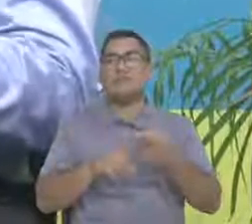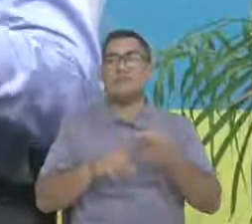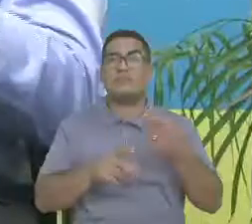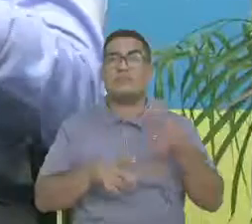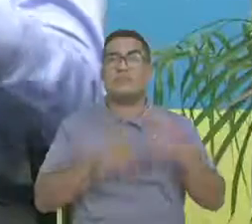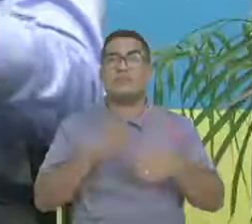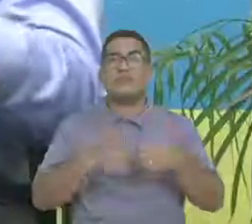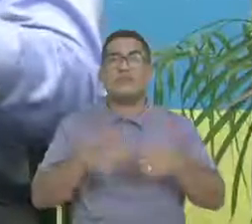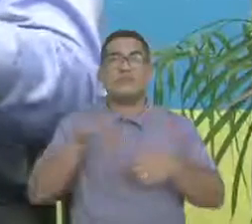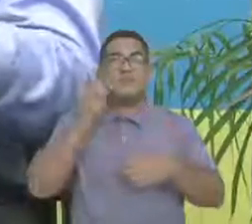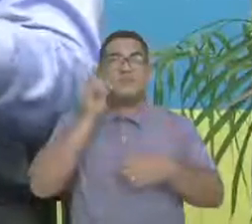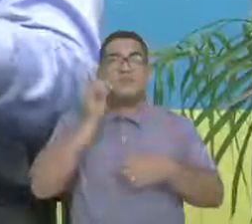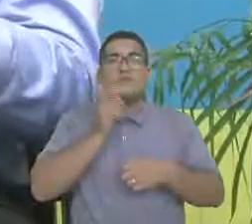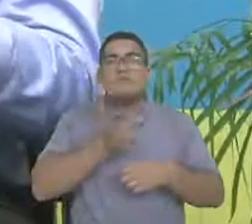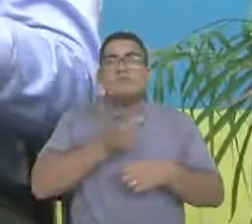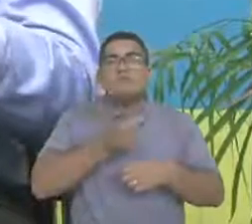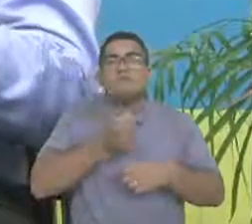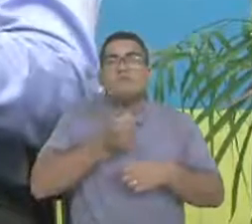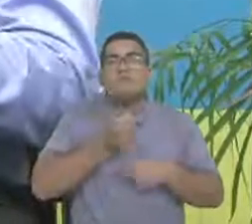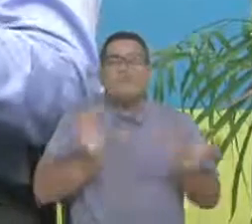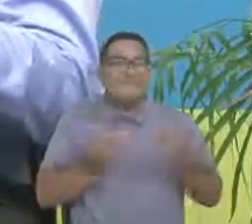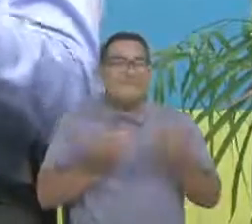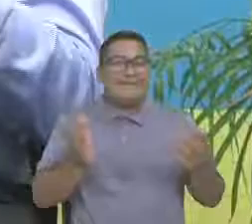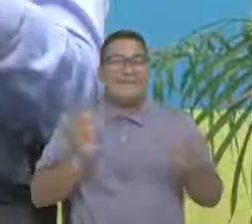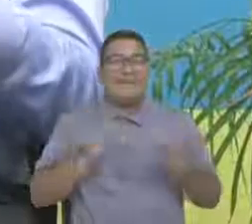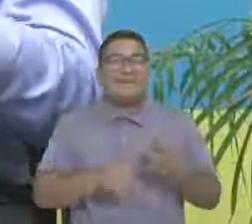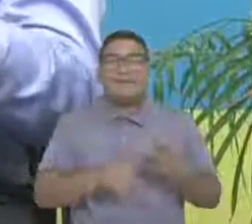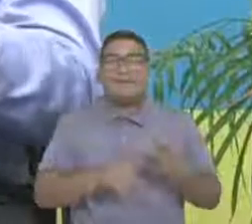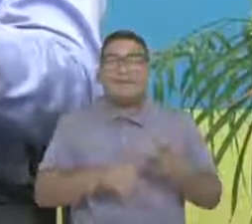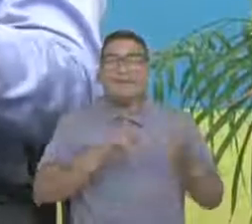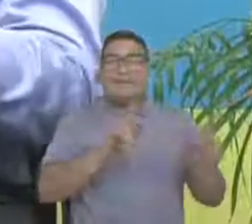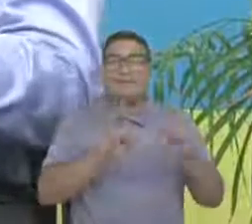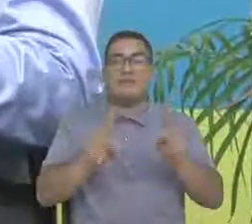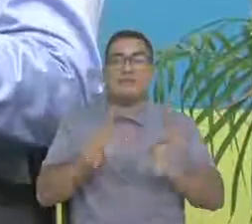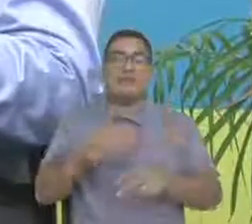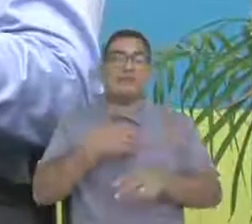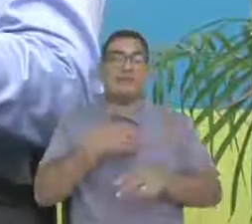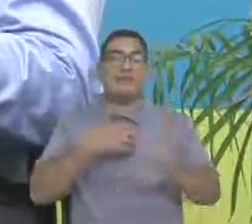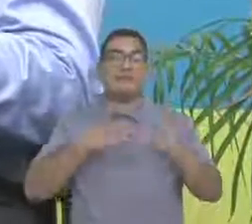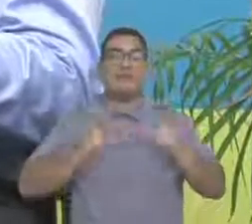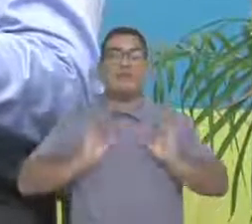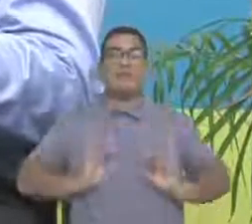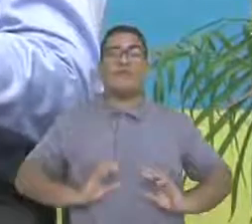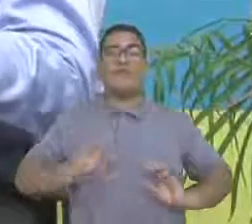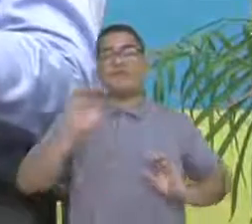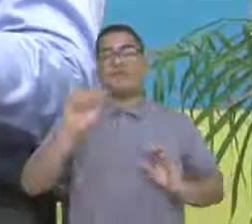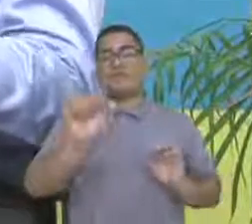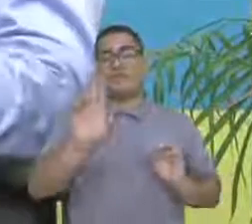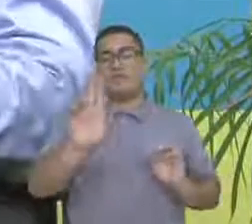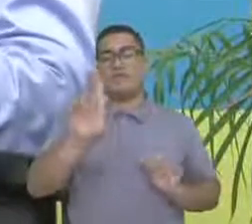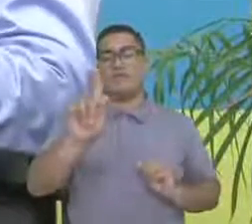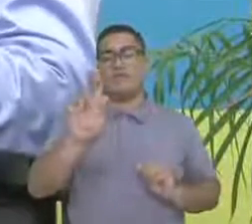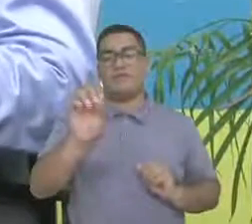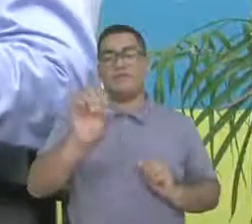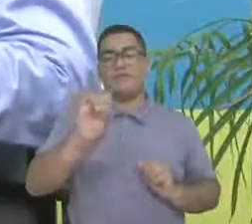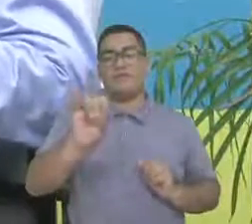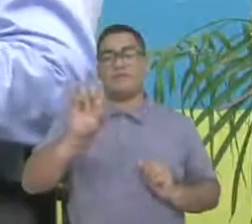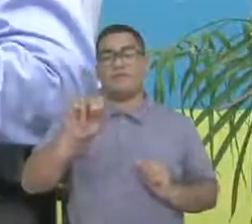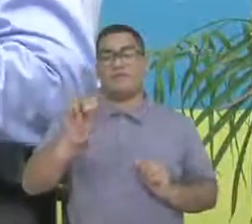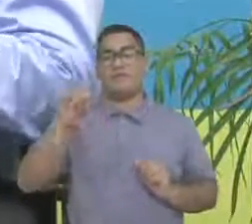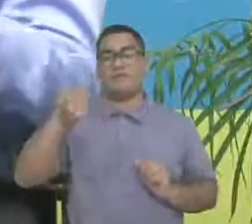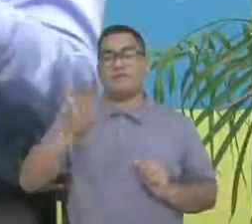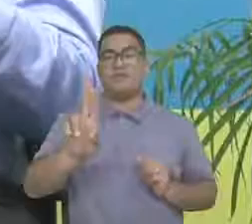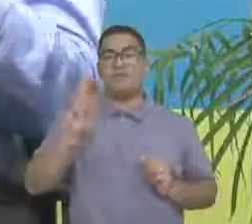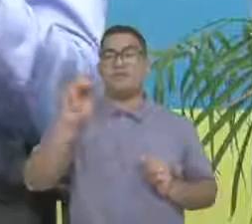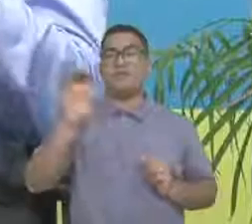sistémico, pacientes que tienen algunas patologías autoinmunes. Cuando yo te hablo de autoinmunes, son enfermedades que en